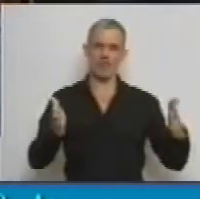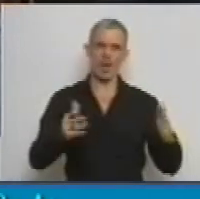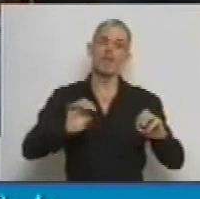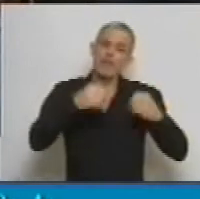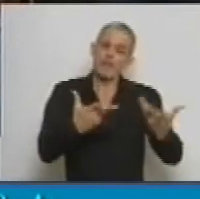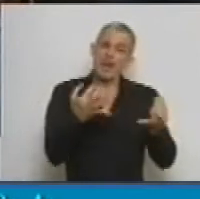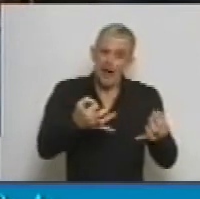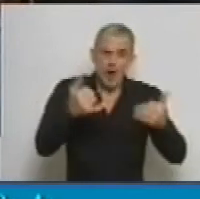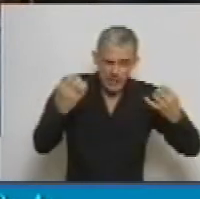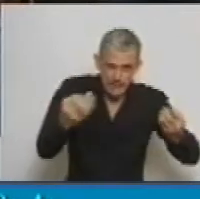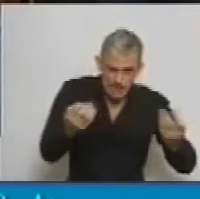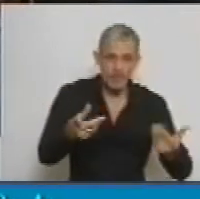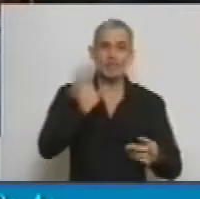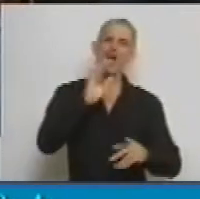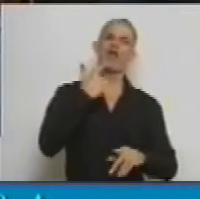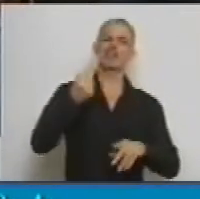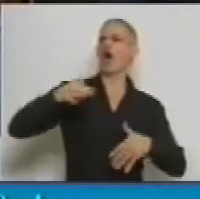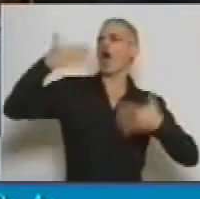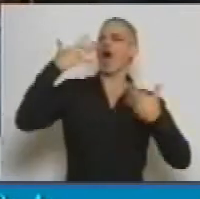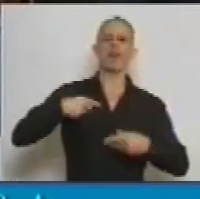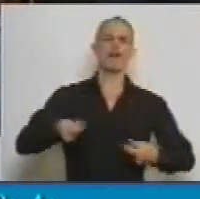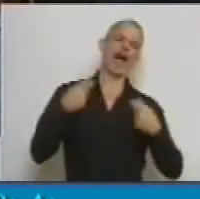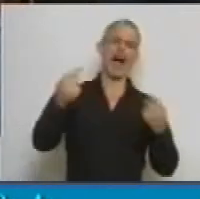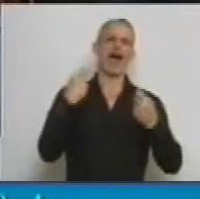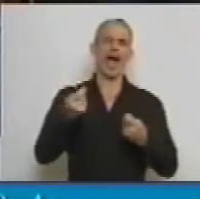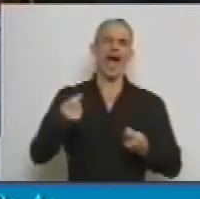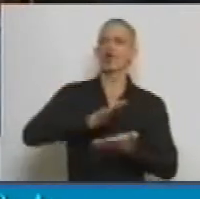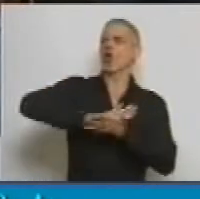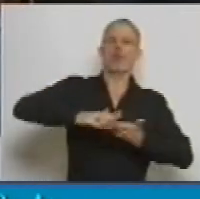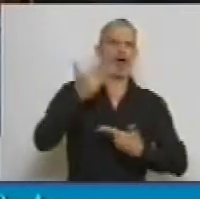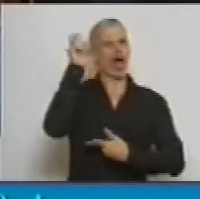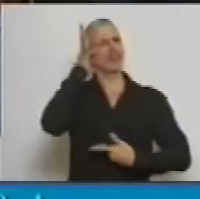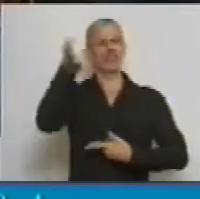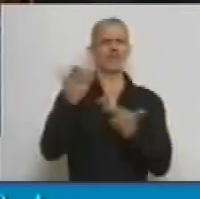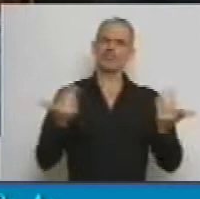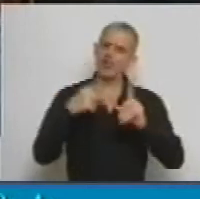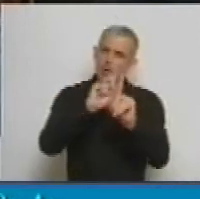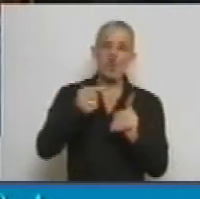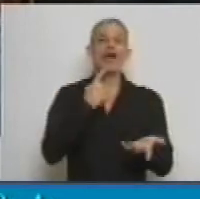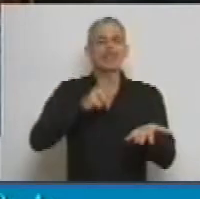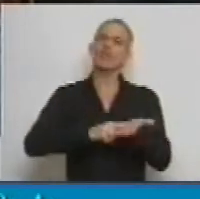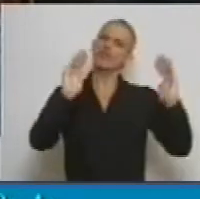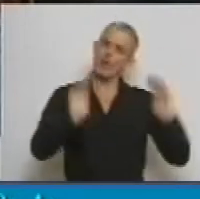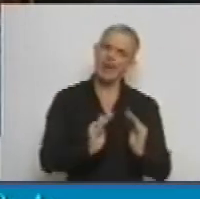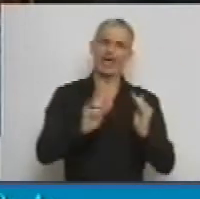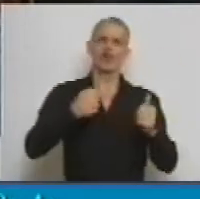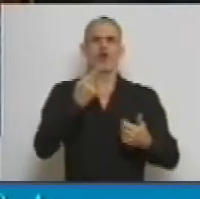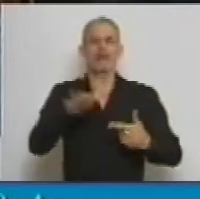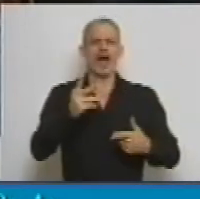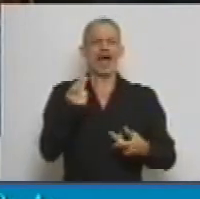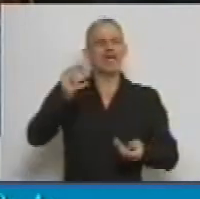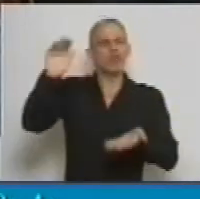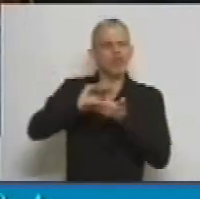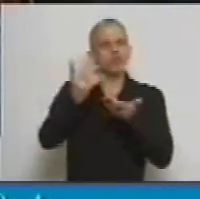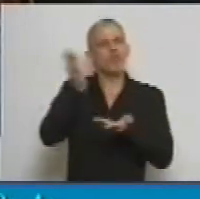sean para decir el gasto público se desmadró, vamos a ajustarlo, vamos a bajar impuestos, vamos a bajar